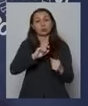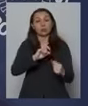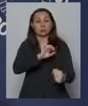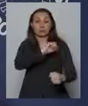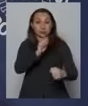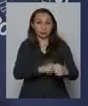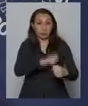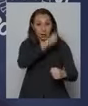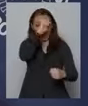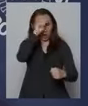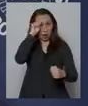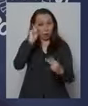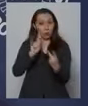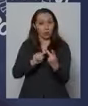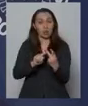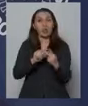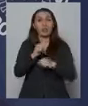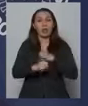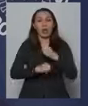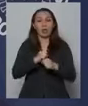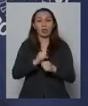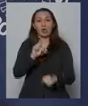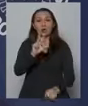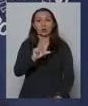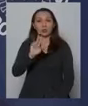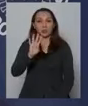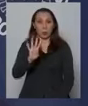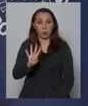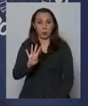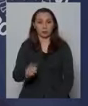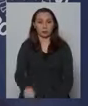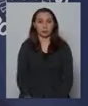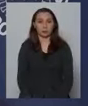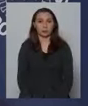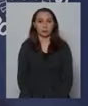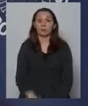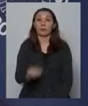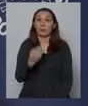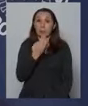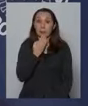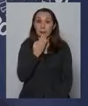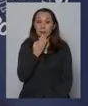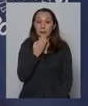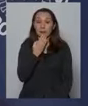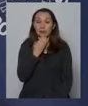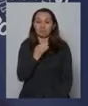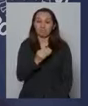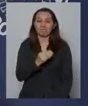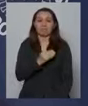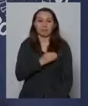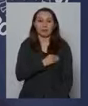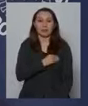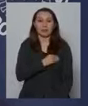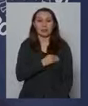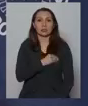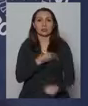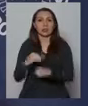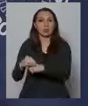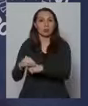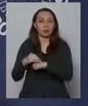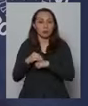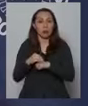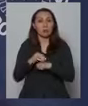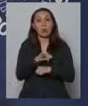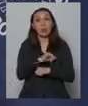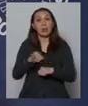de la Araucanía de 84 años. También queremos lamentar la